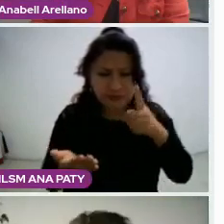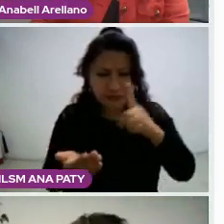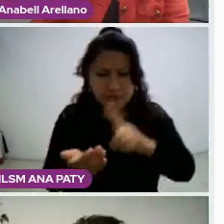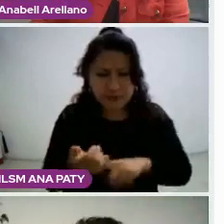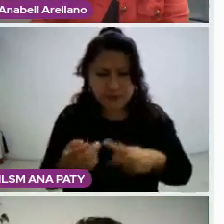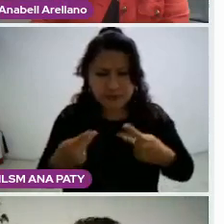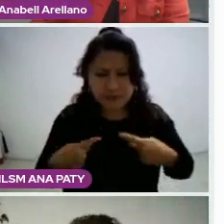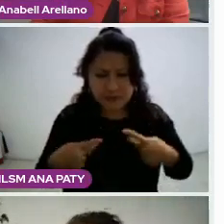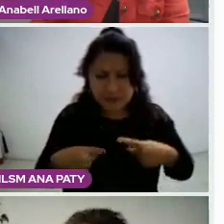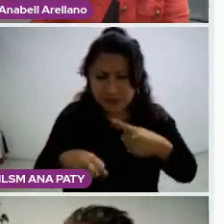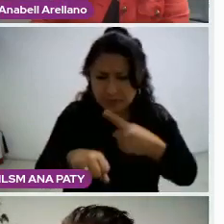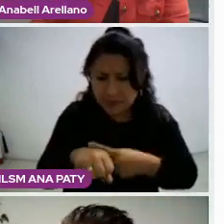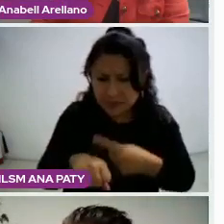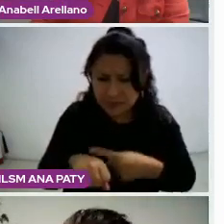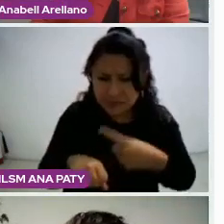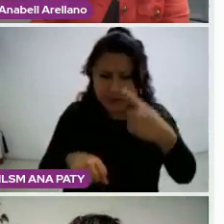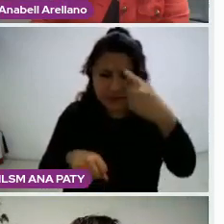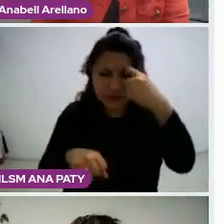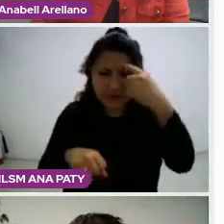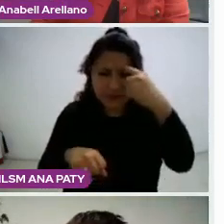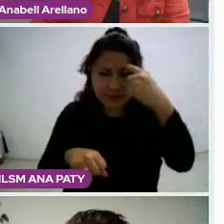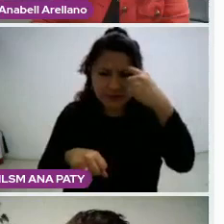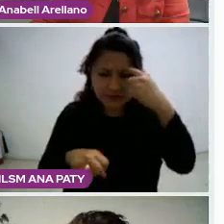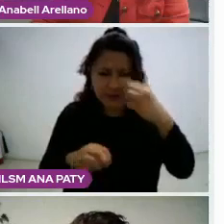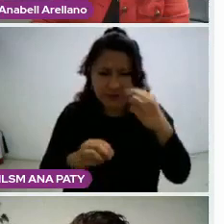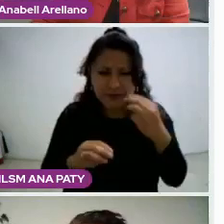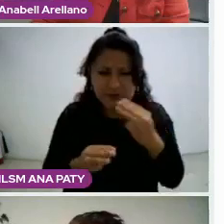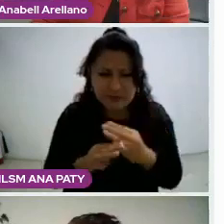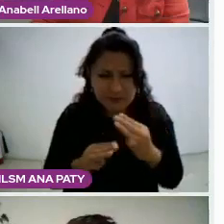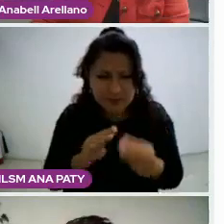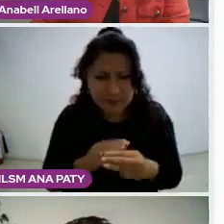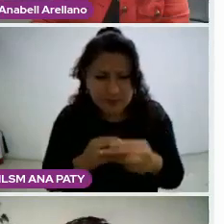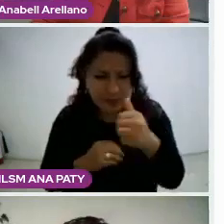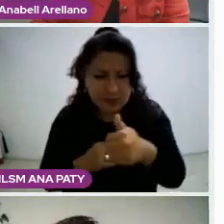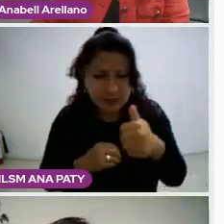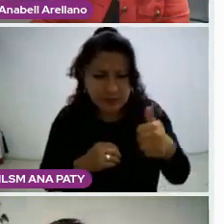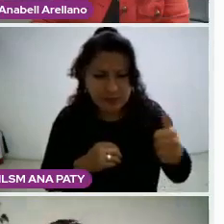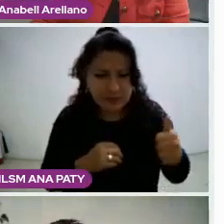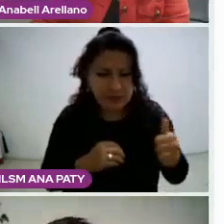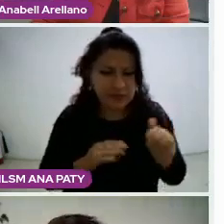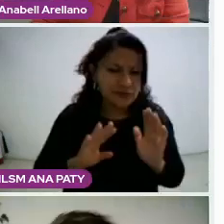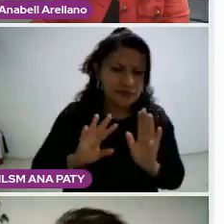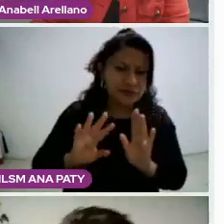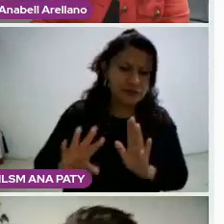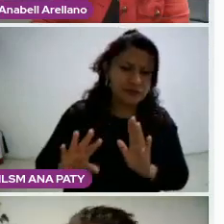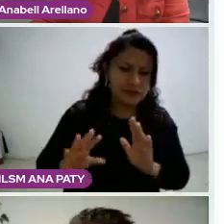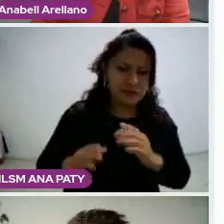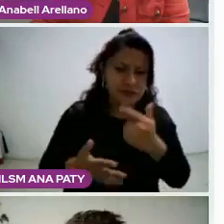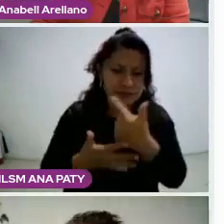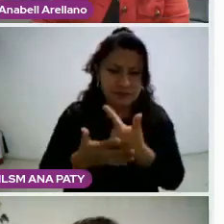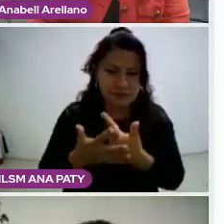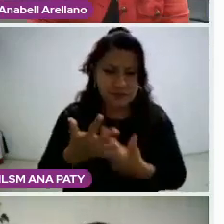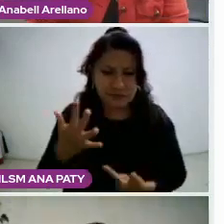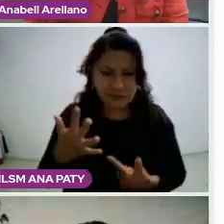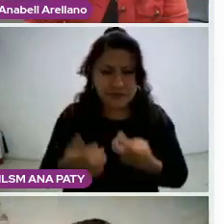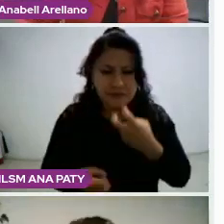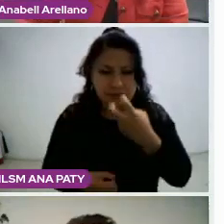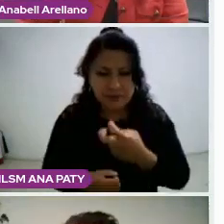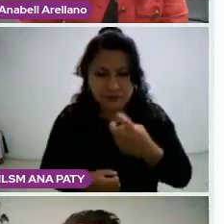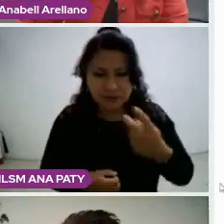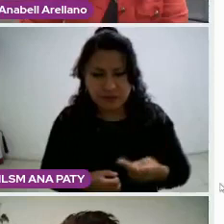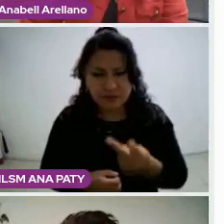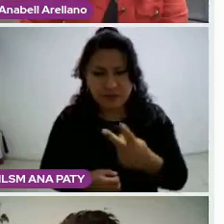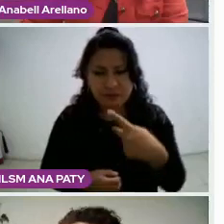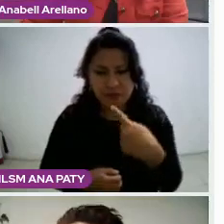y cada mundo no es como una receta de cocina, ¿no? O sea, básicamente hay que preguntar todas sus relaciones, todo su pasado, ver qué